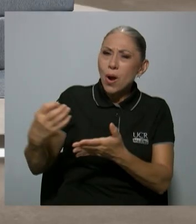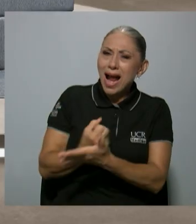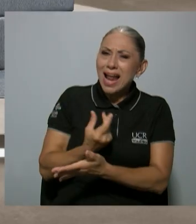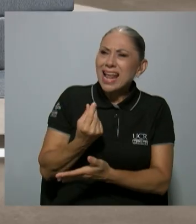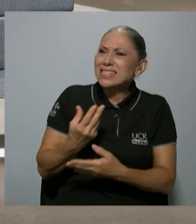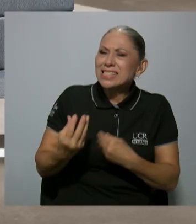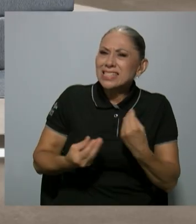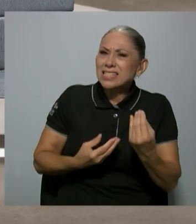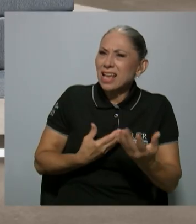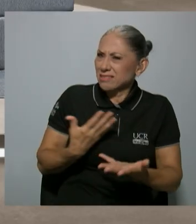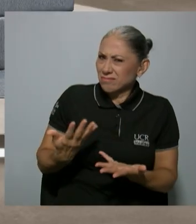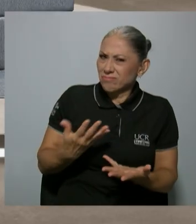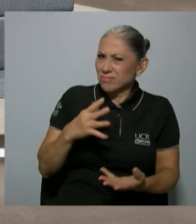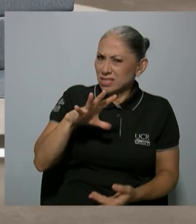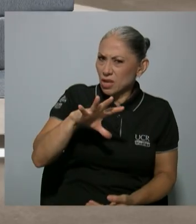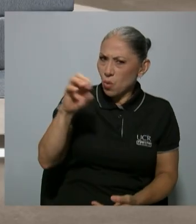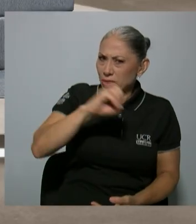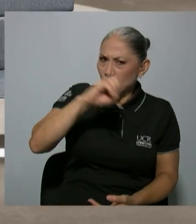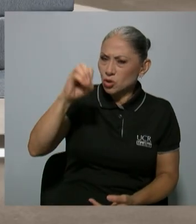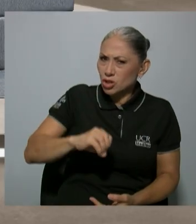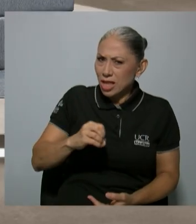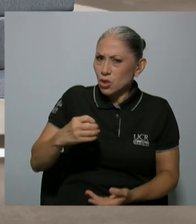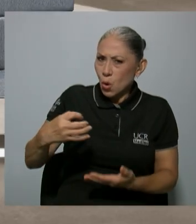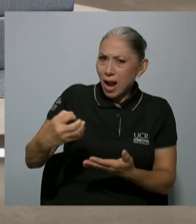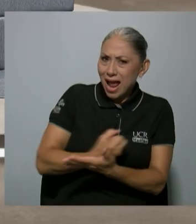Sigrid? 50% de las ganancias